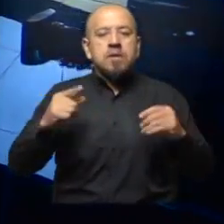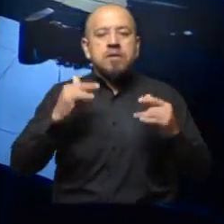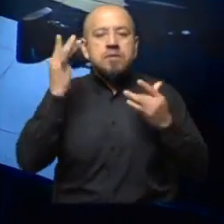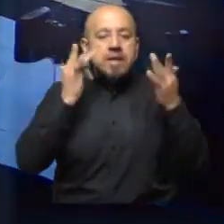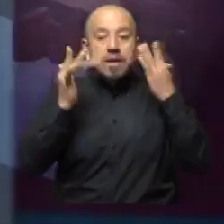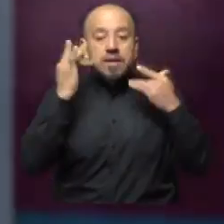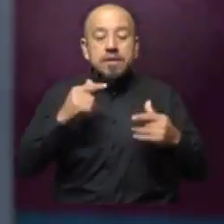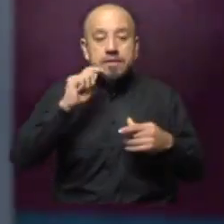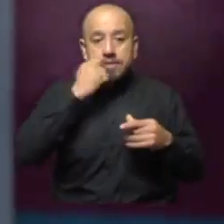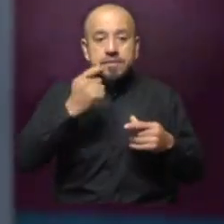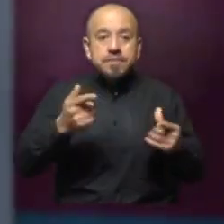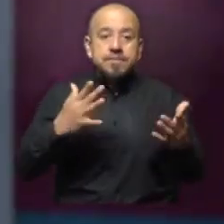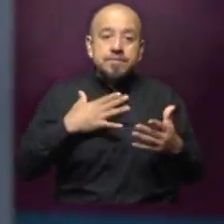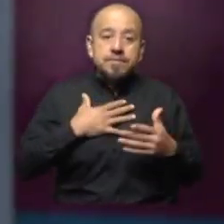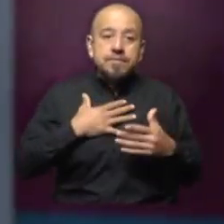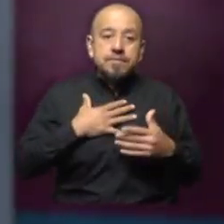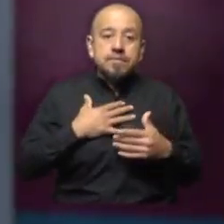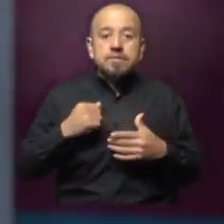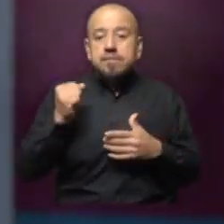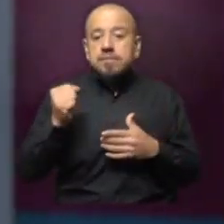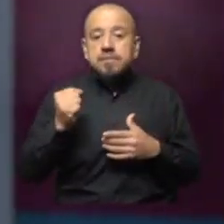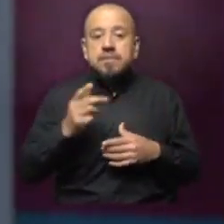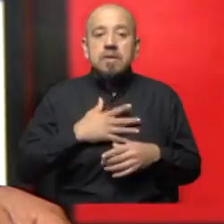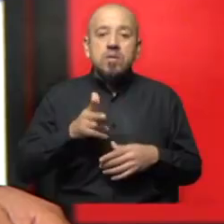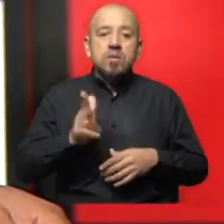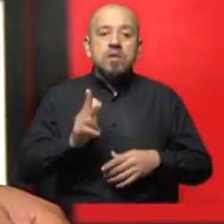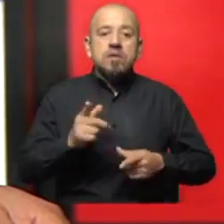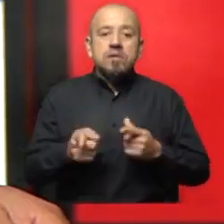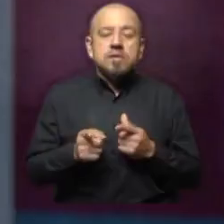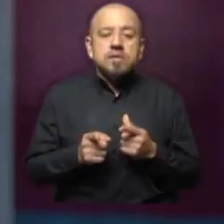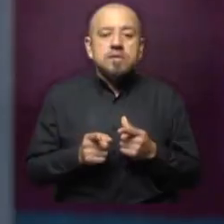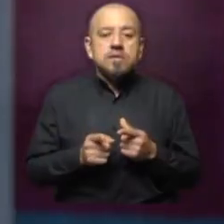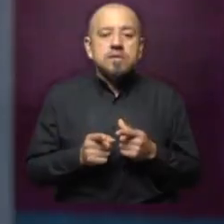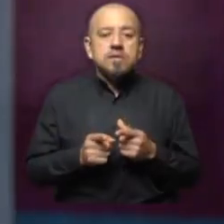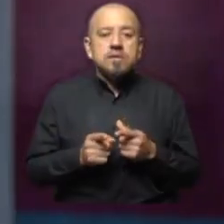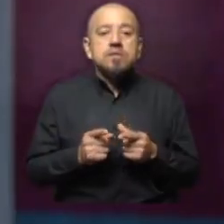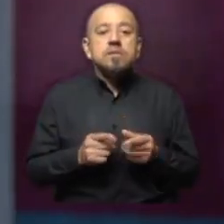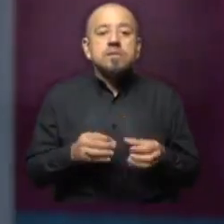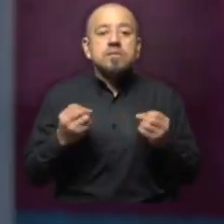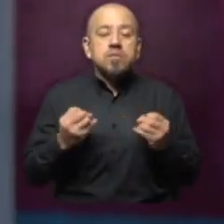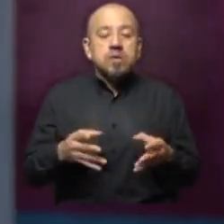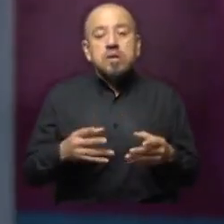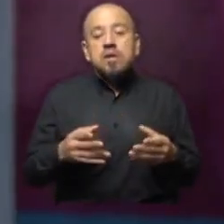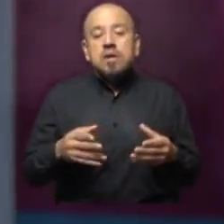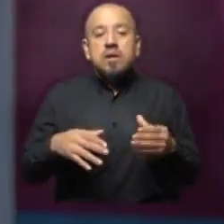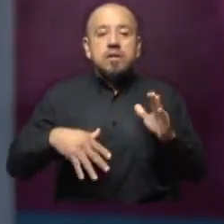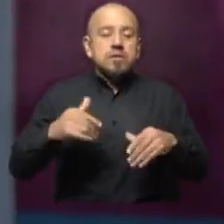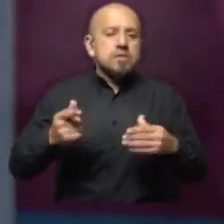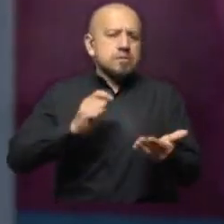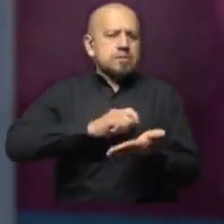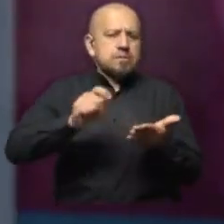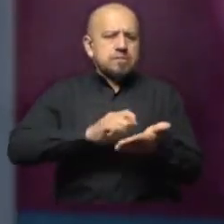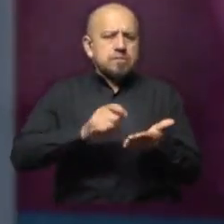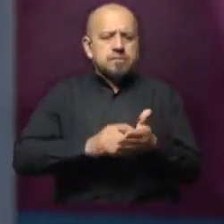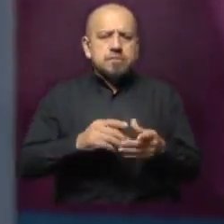divino y las pretensiones son humanas y es que es así viste por eso también incluso a veces uno escribe cosas que dice de